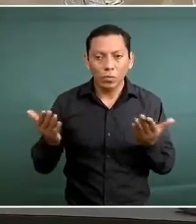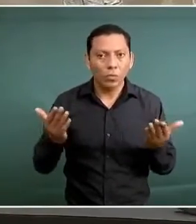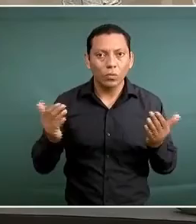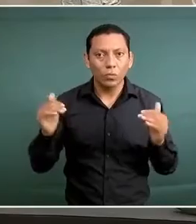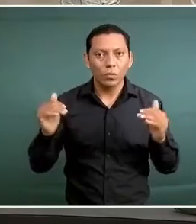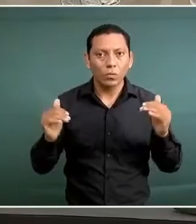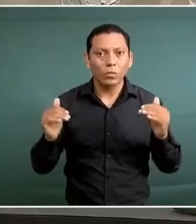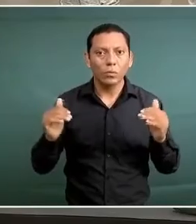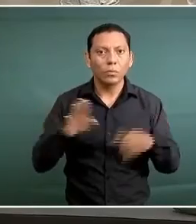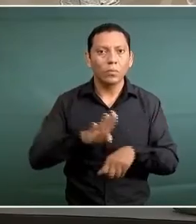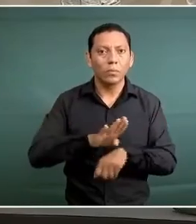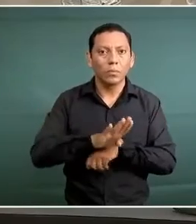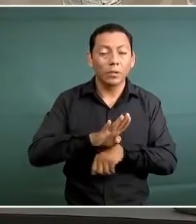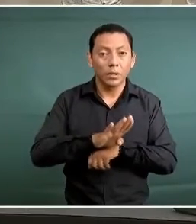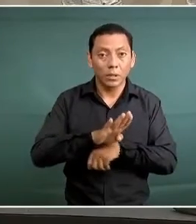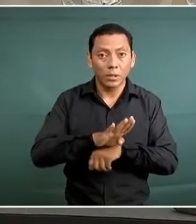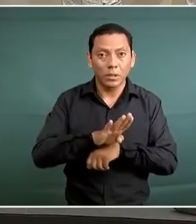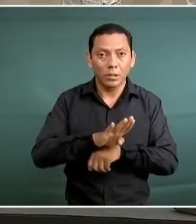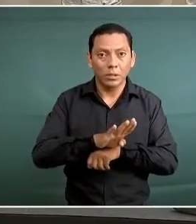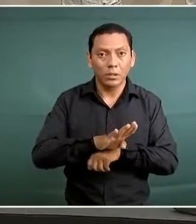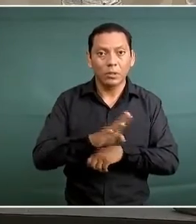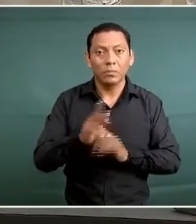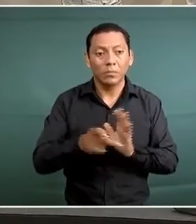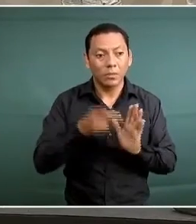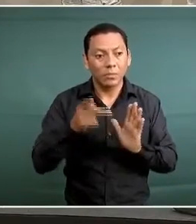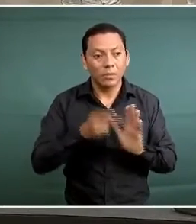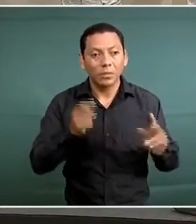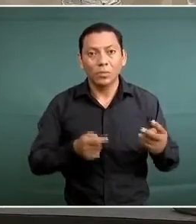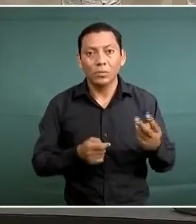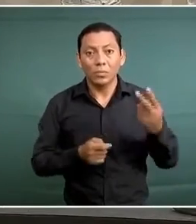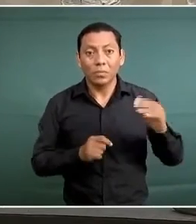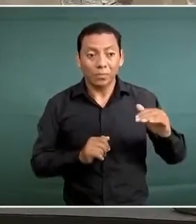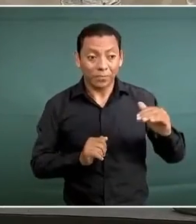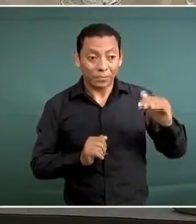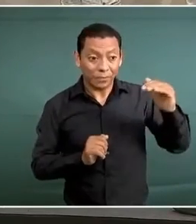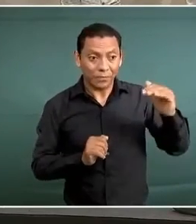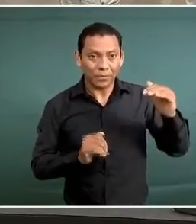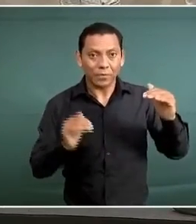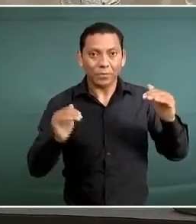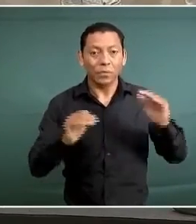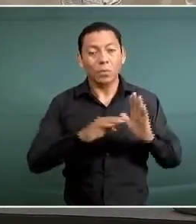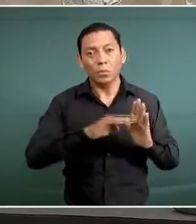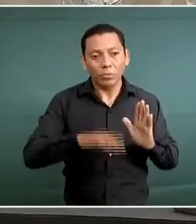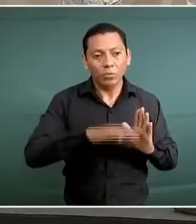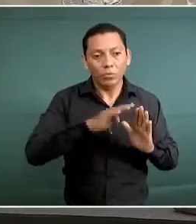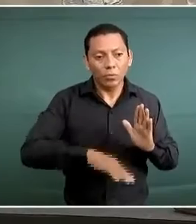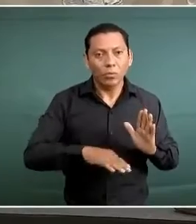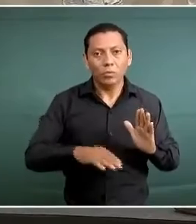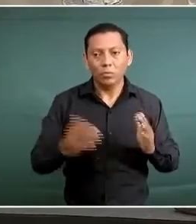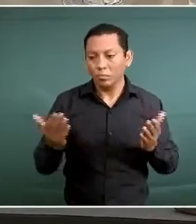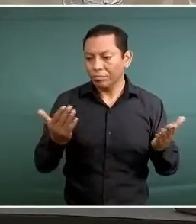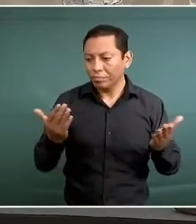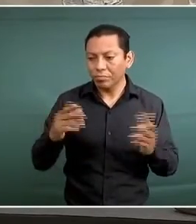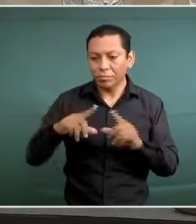Brasil dos veces más fallecidos que nosotros